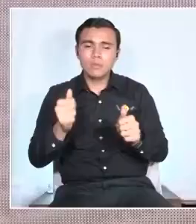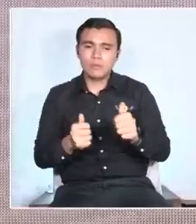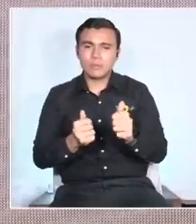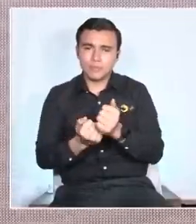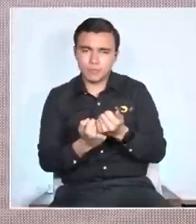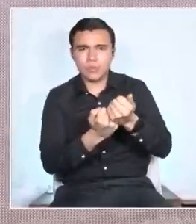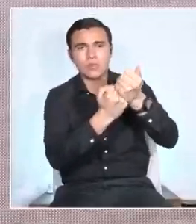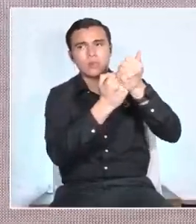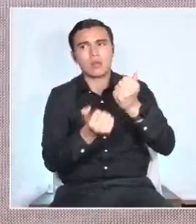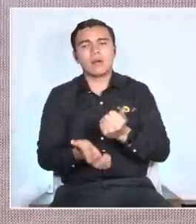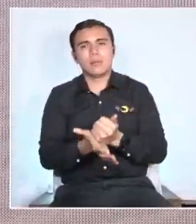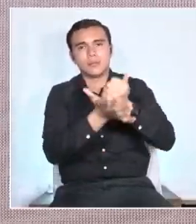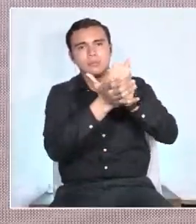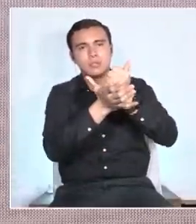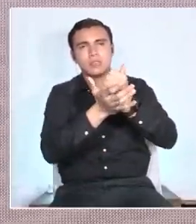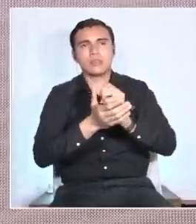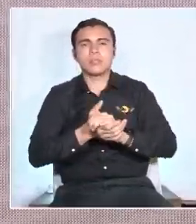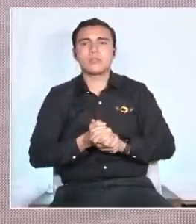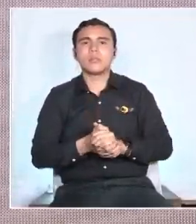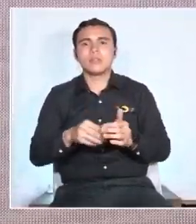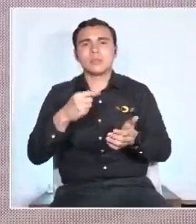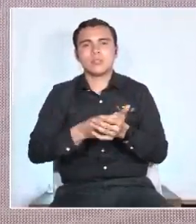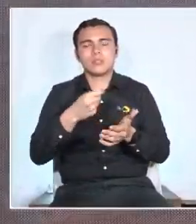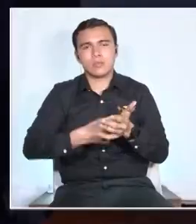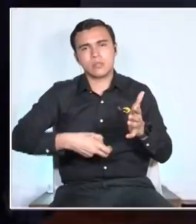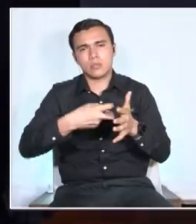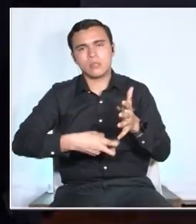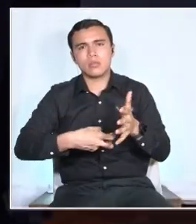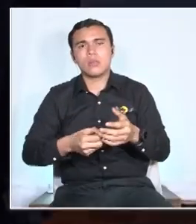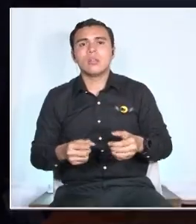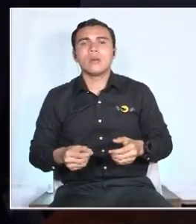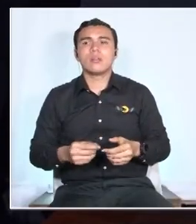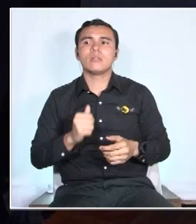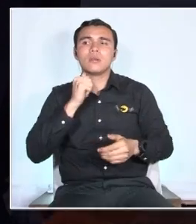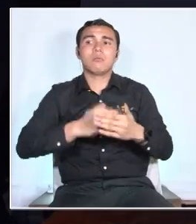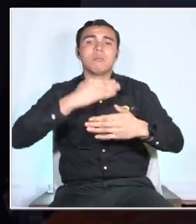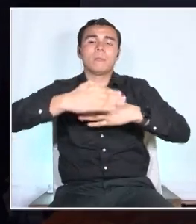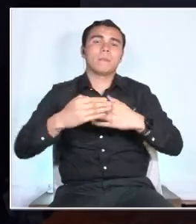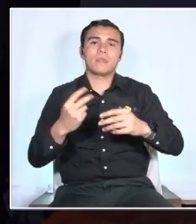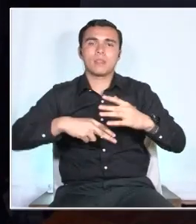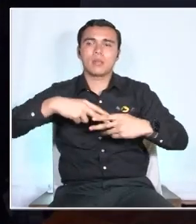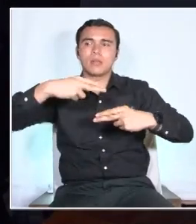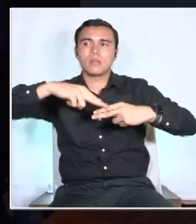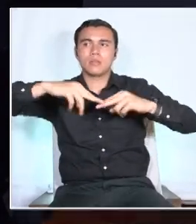a costear los gastos para el próximo edificio.